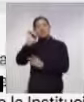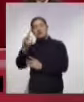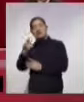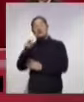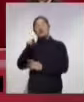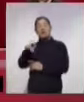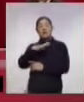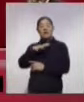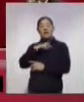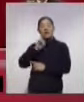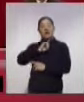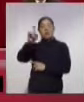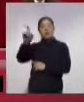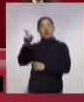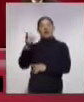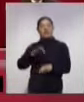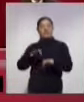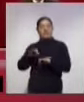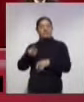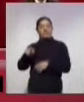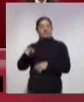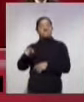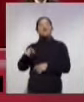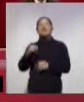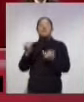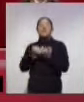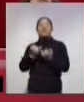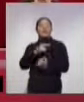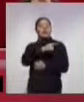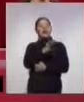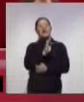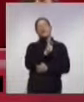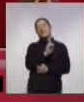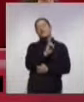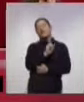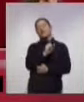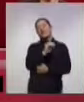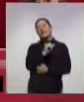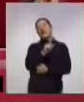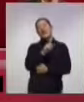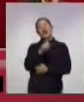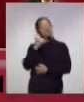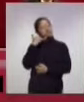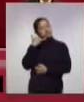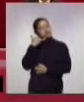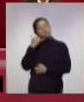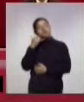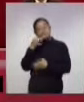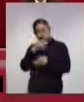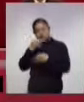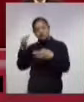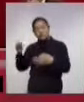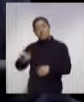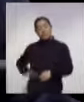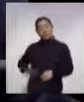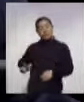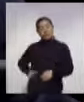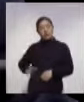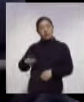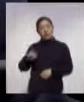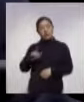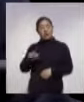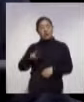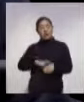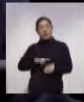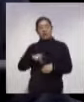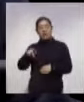país. A su vez, el fiscal Gertz Manero indicó en entrevista radiofónica que el gobierno mexicano iniciará de inmediato los